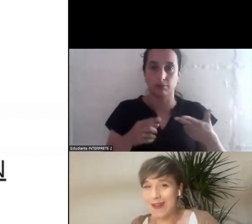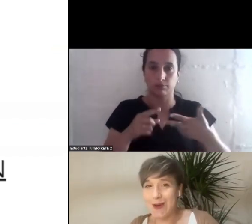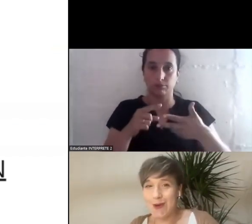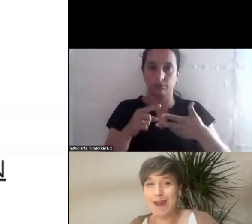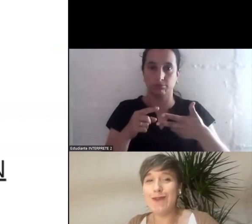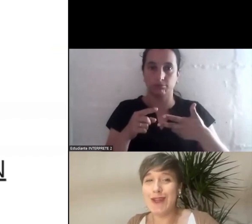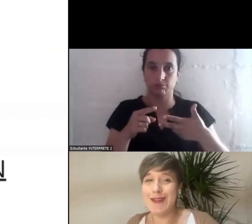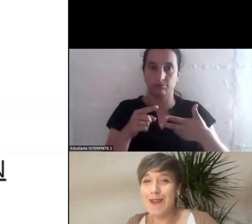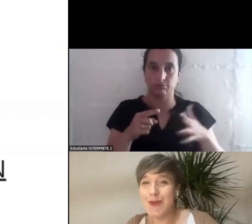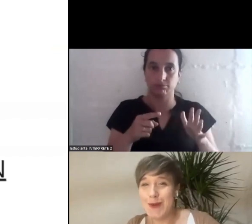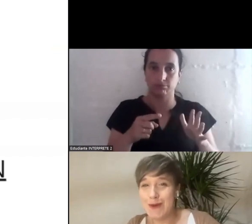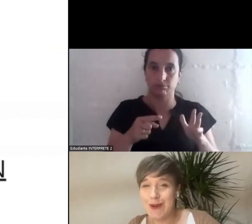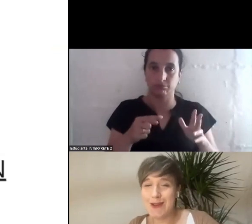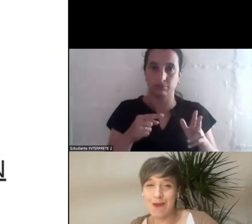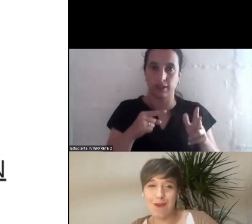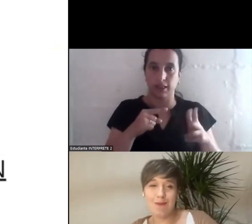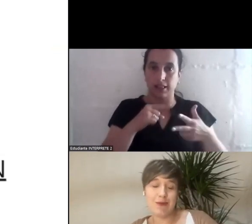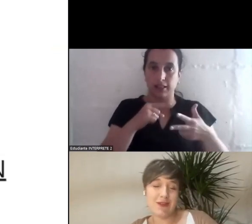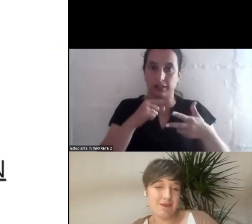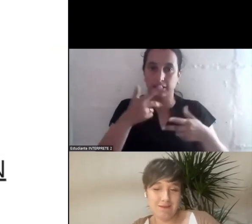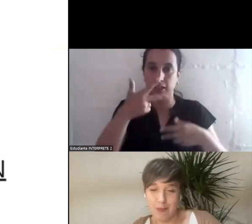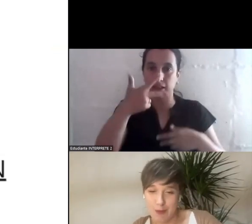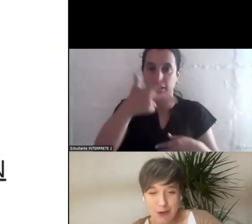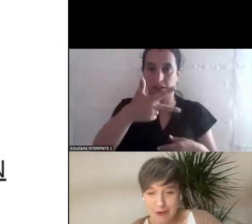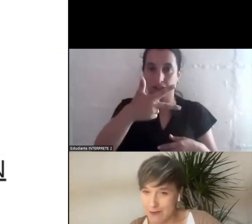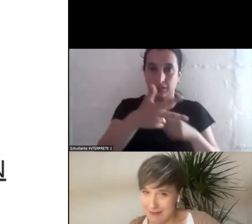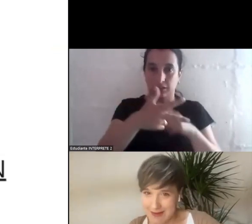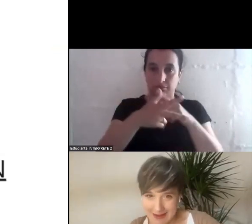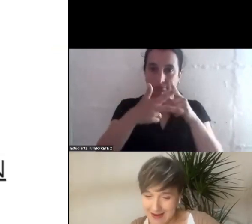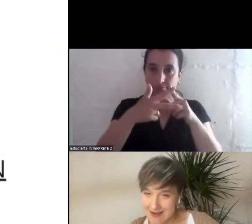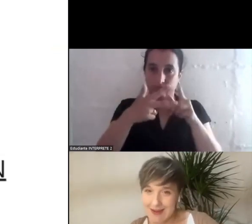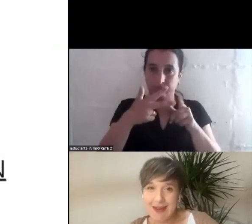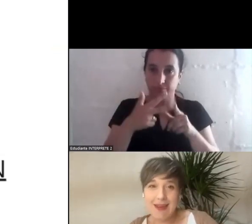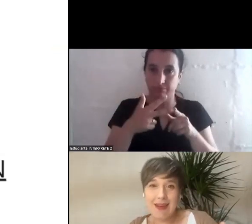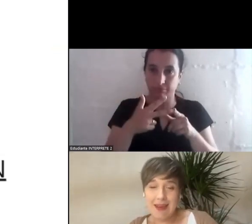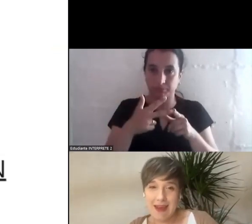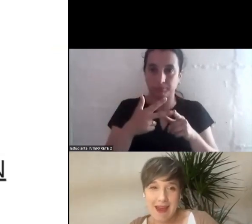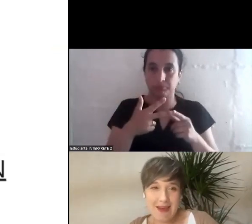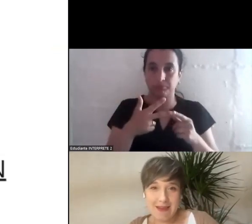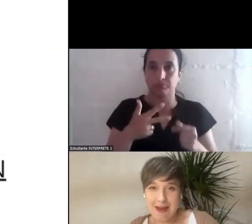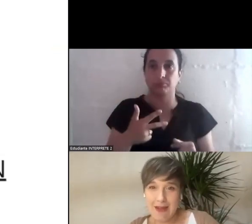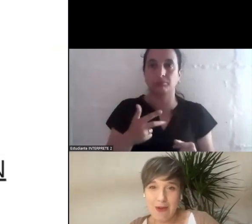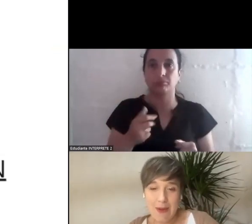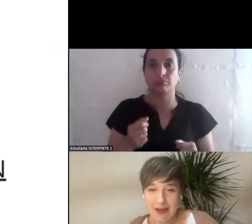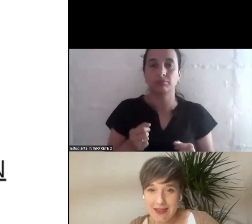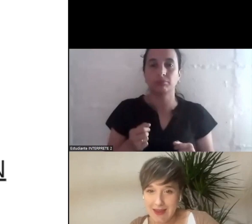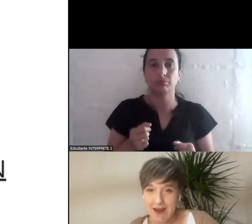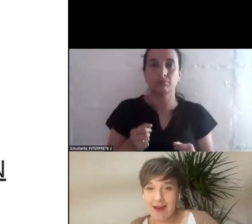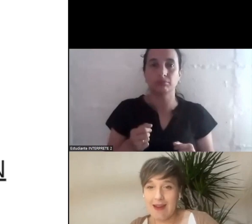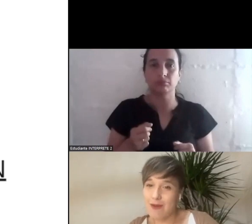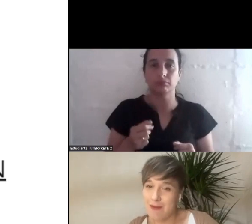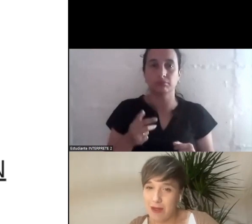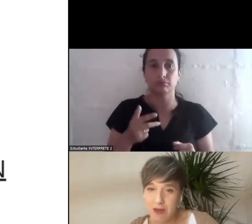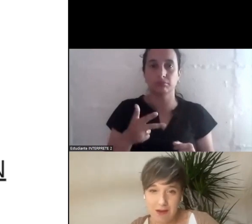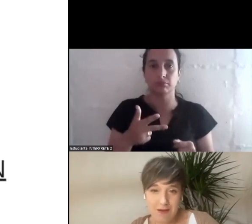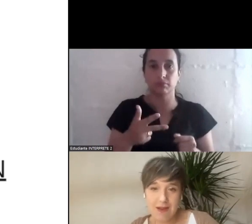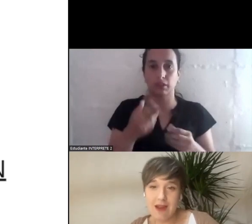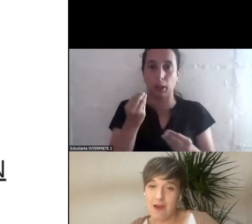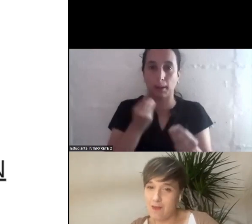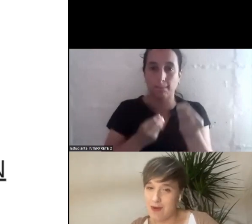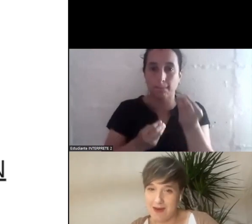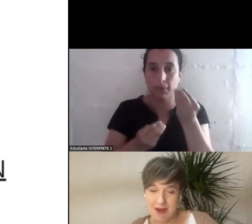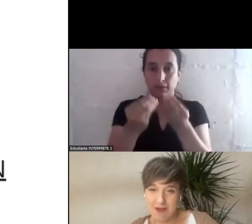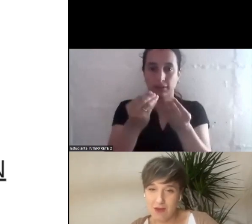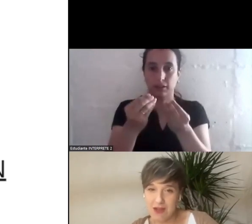tan completa con tantos sentidos, pero creo que son, pues, por lo menos los fundamentales. He marcado la empatía, la información